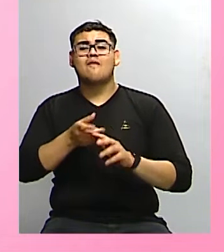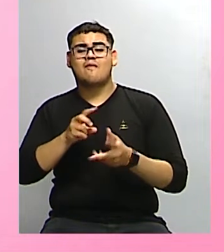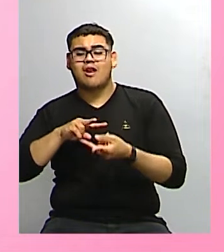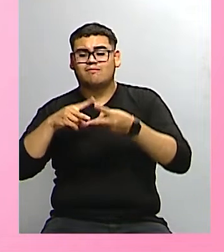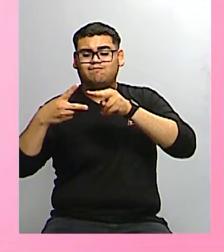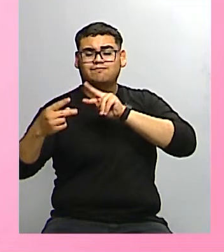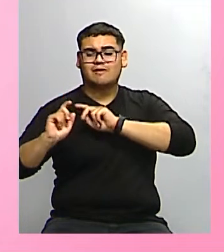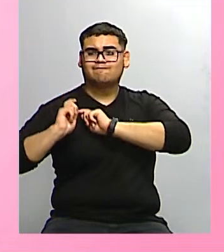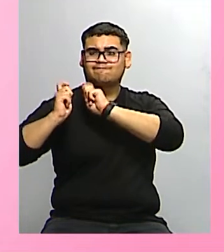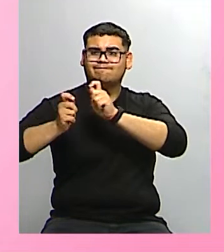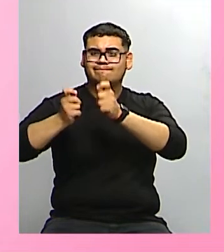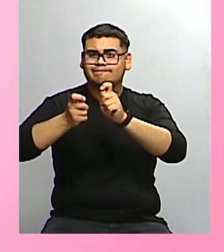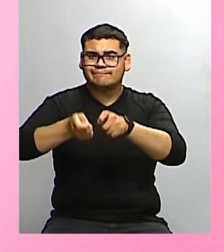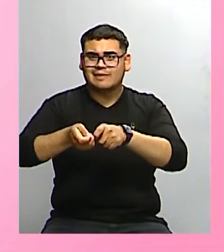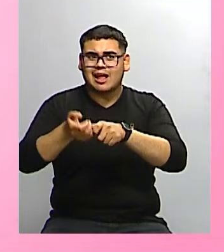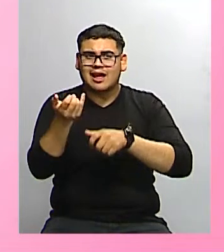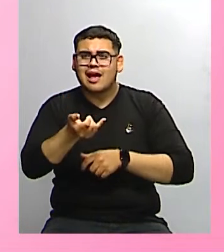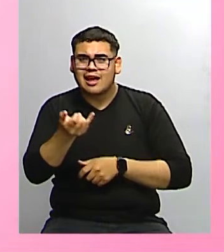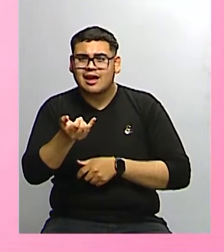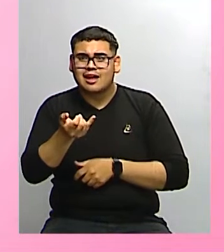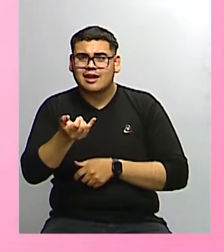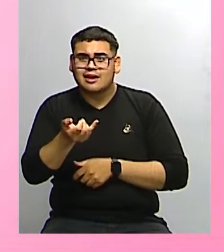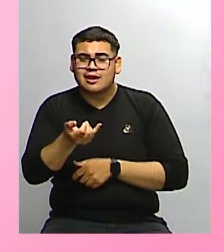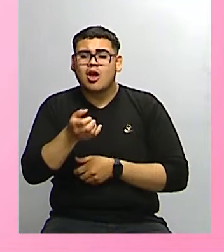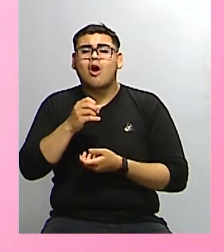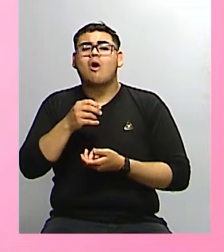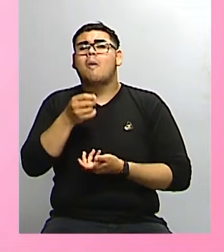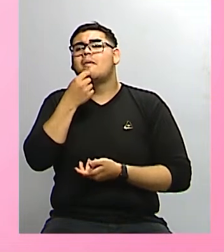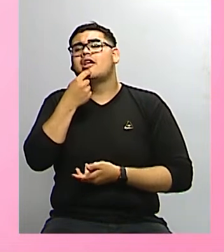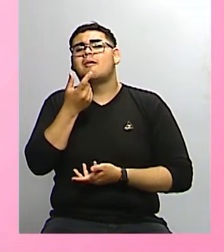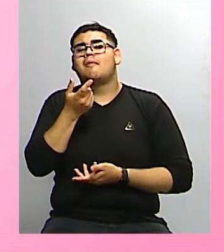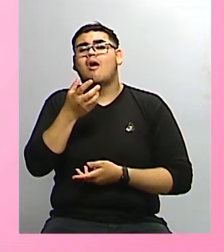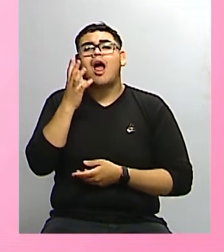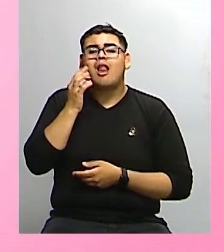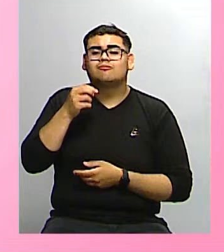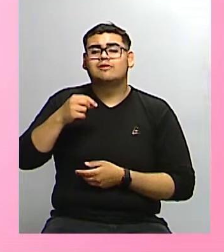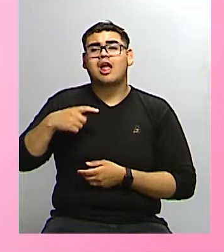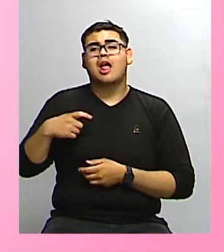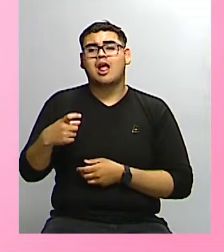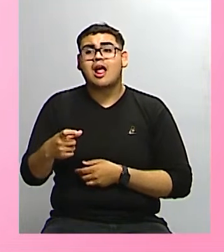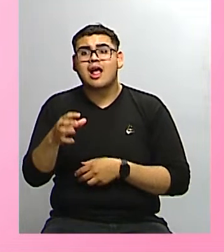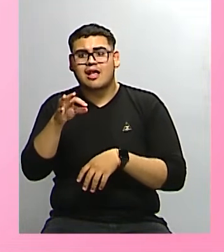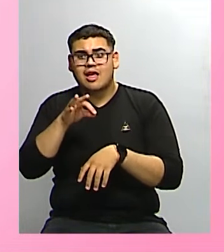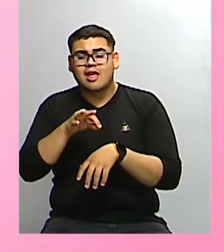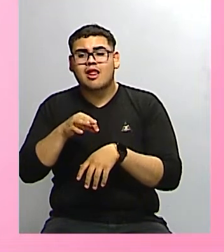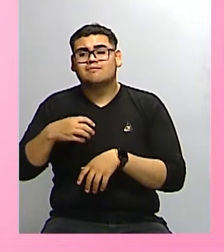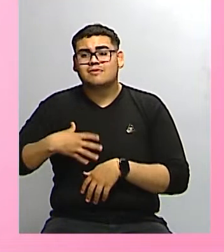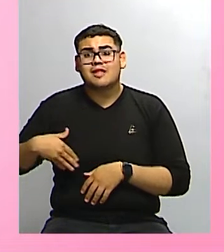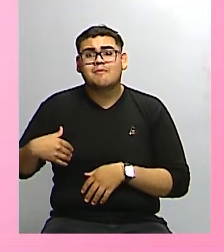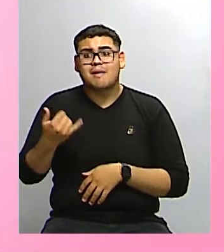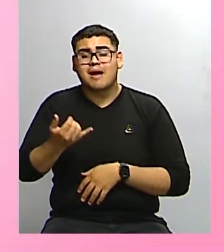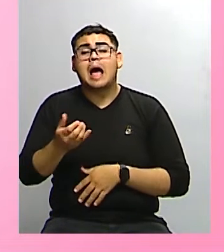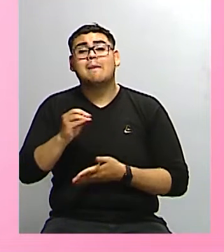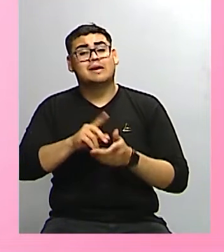pueden determinar que una persona pueda padecer cáncer de mama? Porque también hay que tener en cuenta que hay hombres que padecen, obviamente en un porcentaje mucho